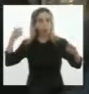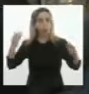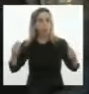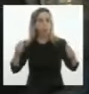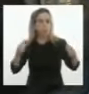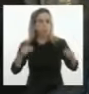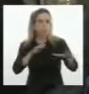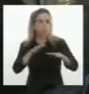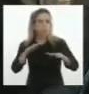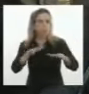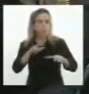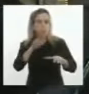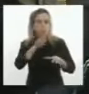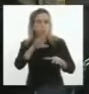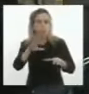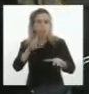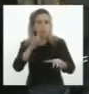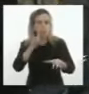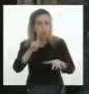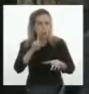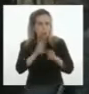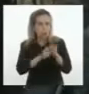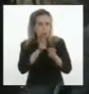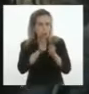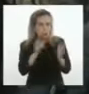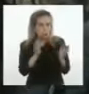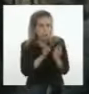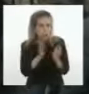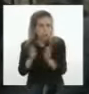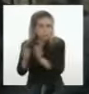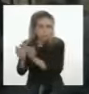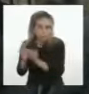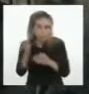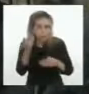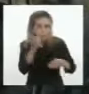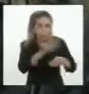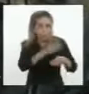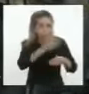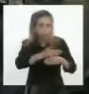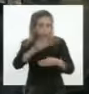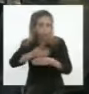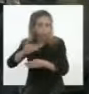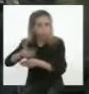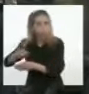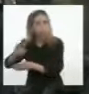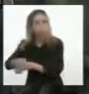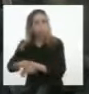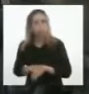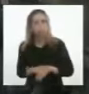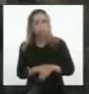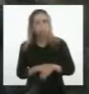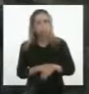casi 25 mil pymes habían cerrado sus puertas